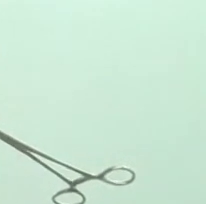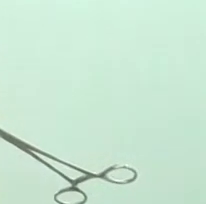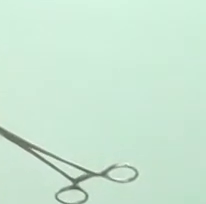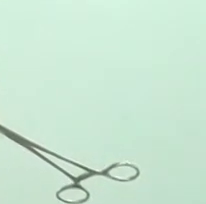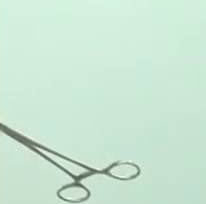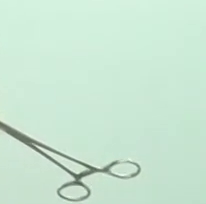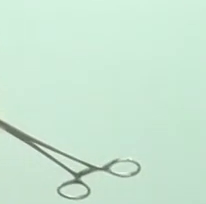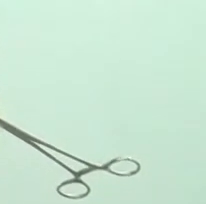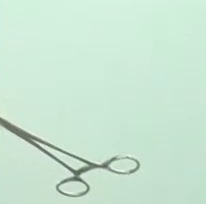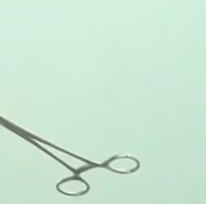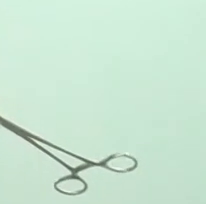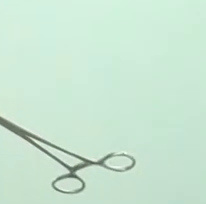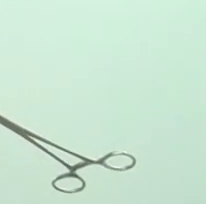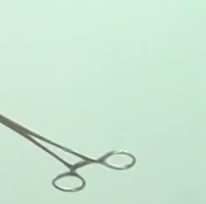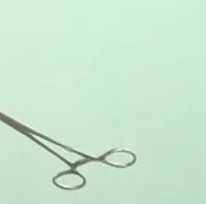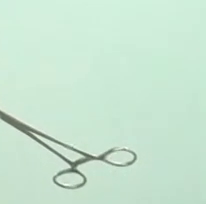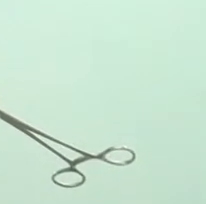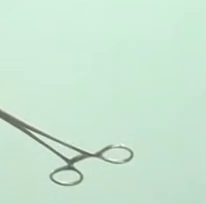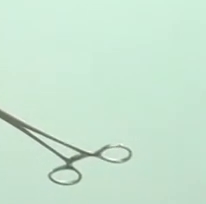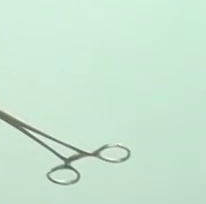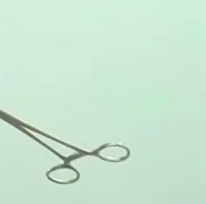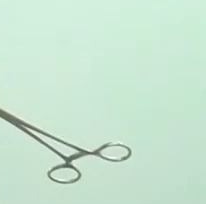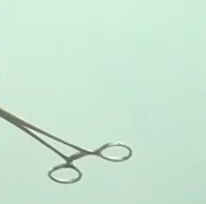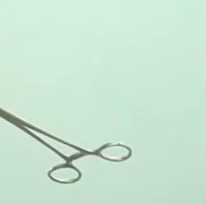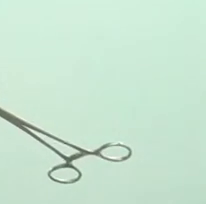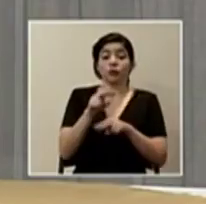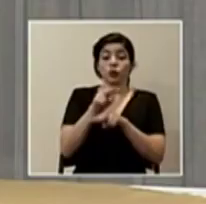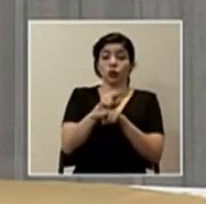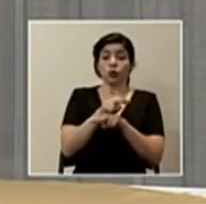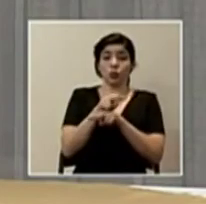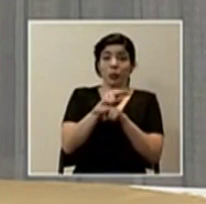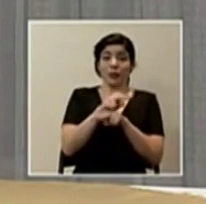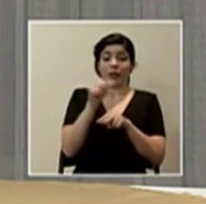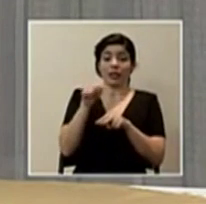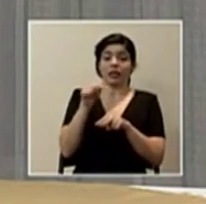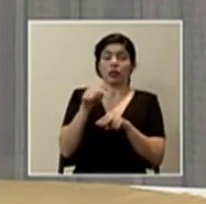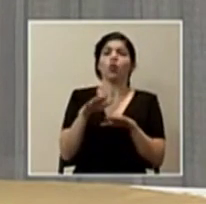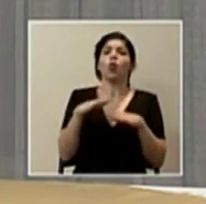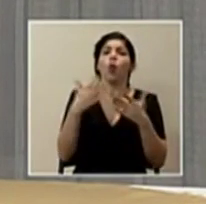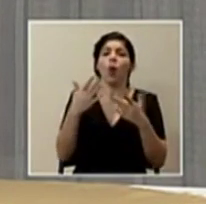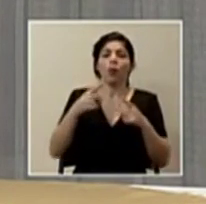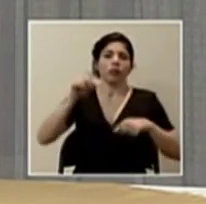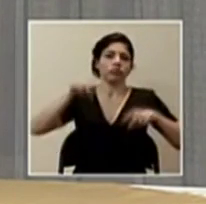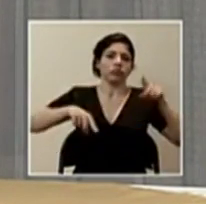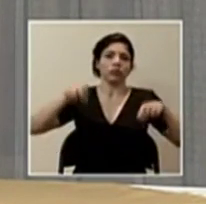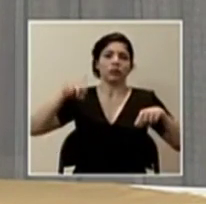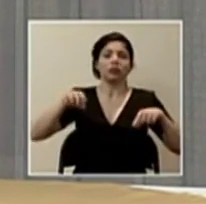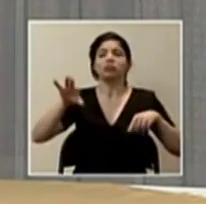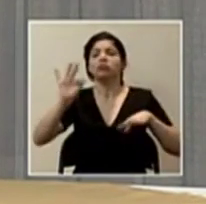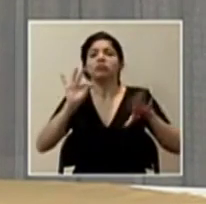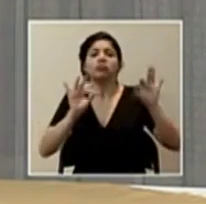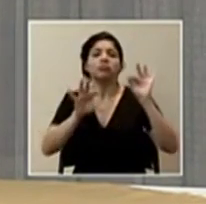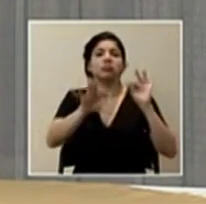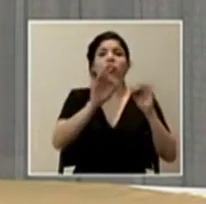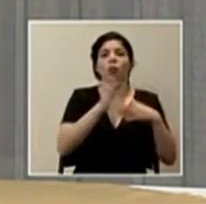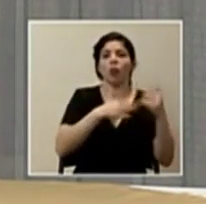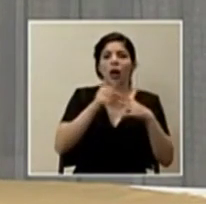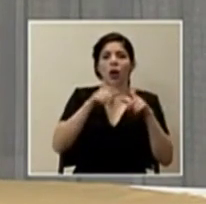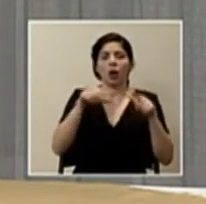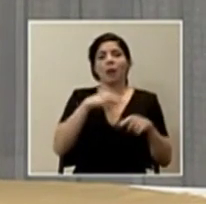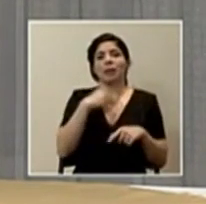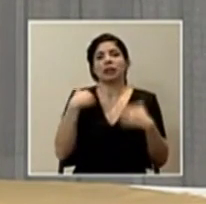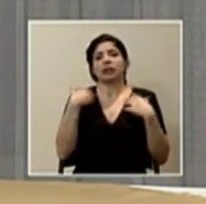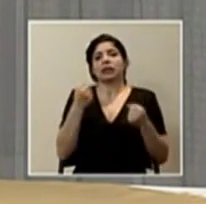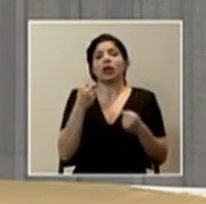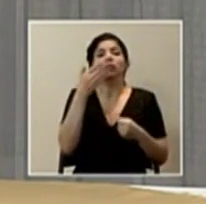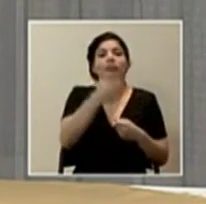¿Estacionamientos o parqueos? Sí, la supervisión vamos a hacerla de forma aleatoria, seleccionar algunos establecimientos, si el Ministerio de Salud